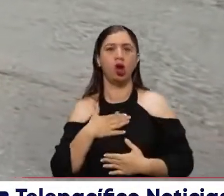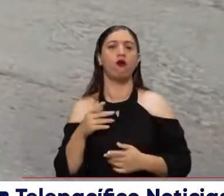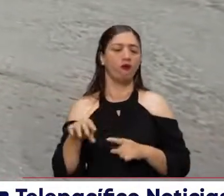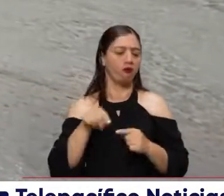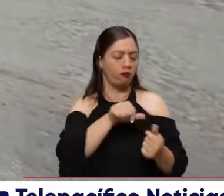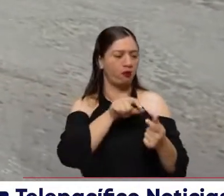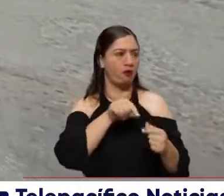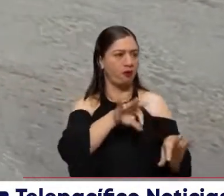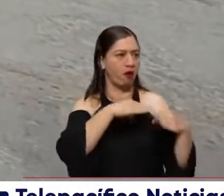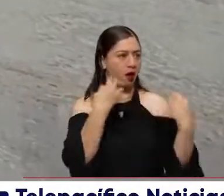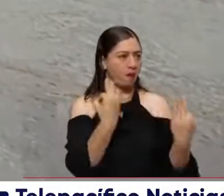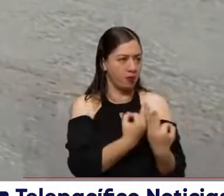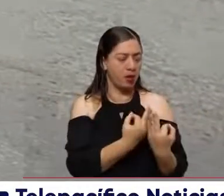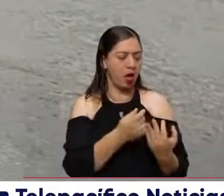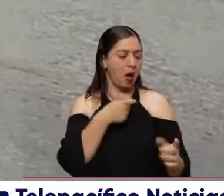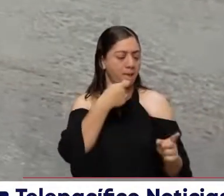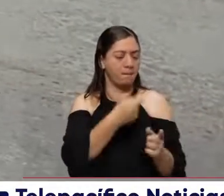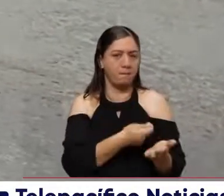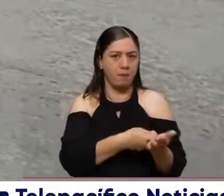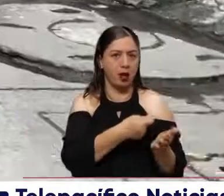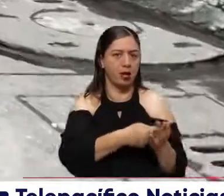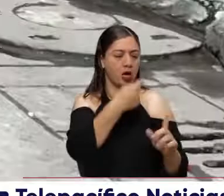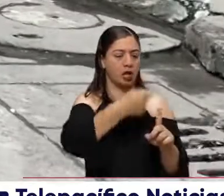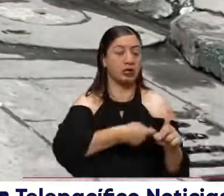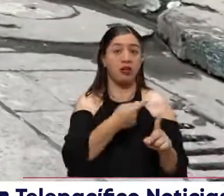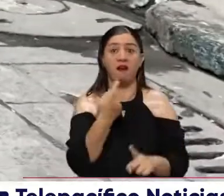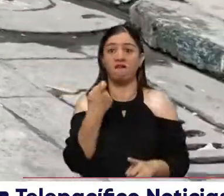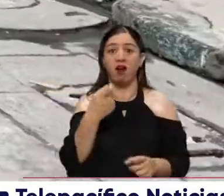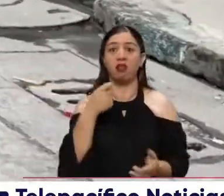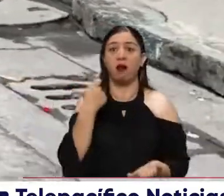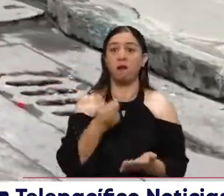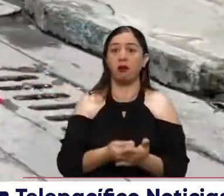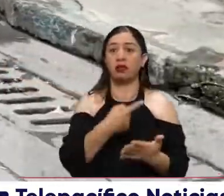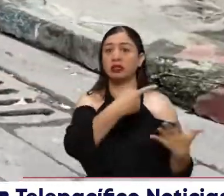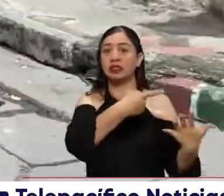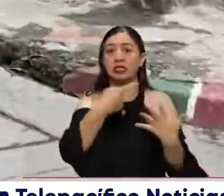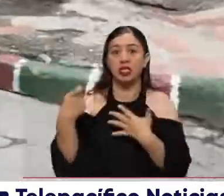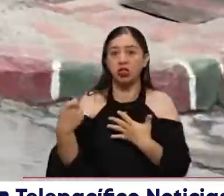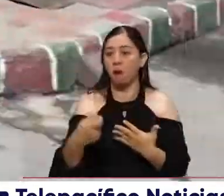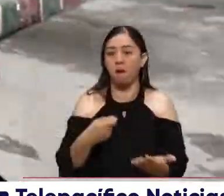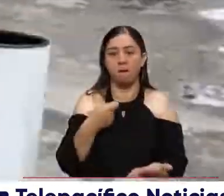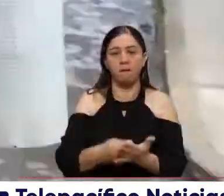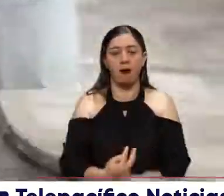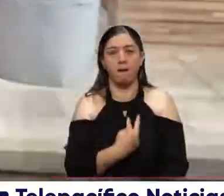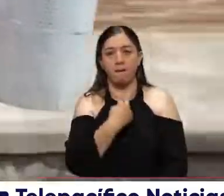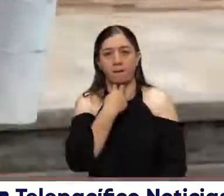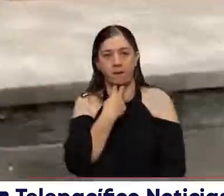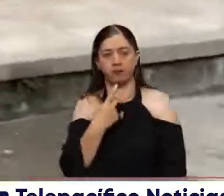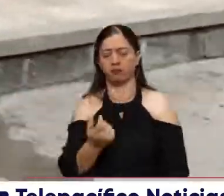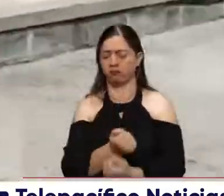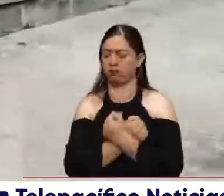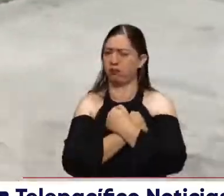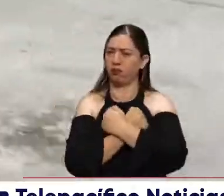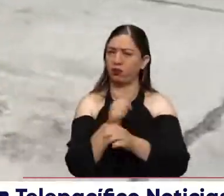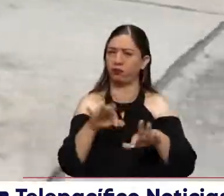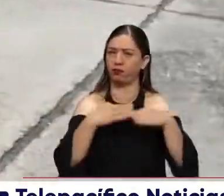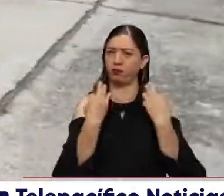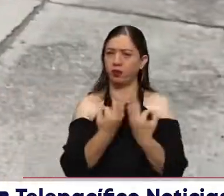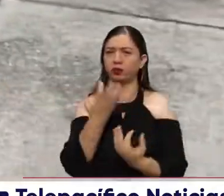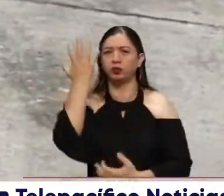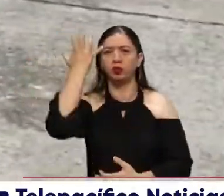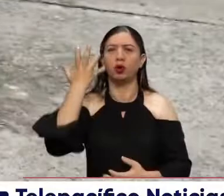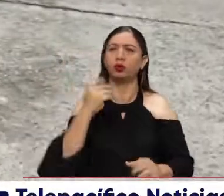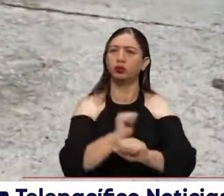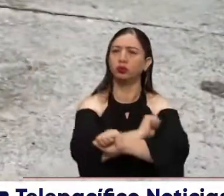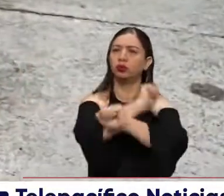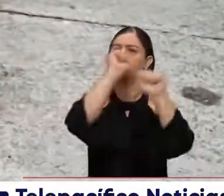familia, yo lo hago para pagar mi arrendo. Debo 600 mil, no tengo cómo pagarlos. Asegure que el amor por su familia hace que se levante todos los